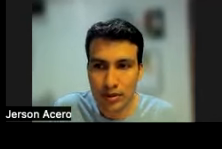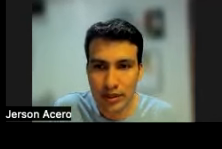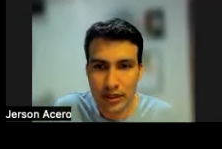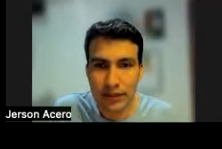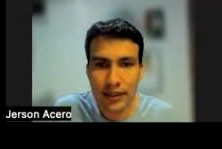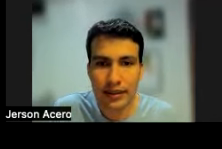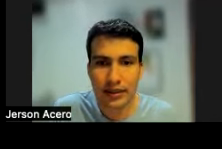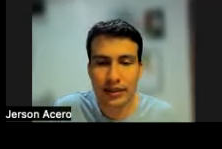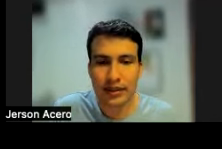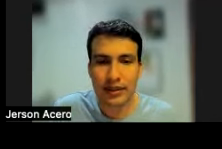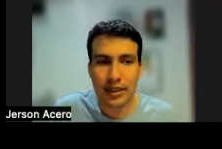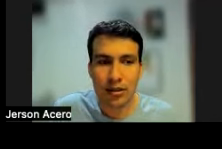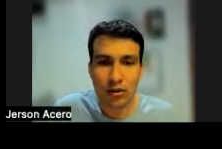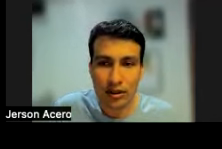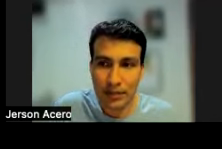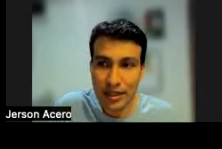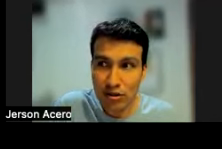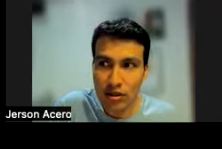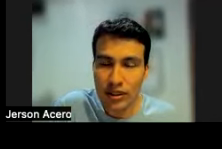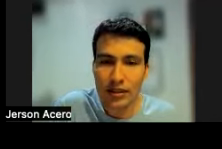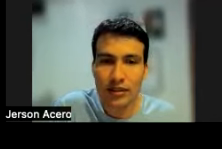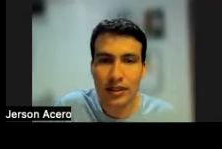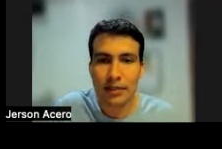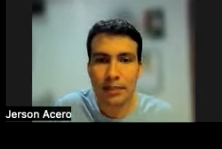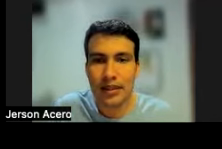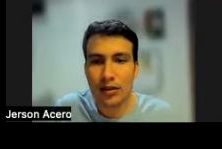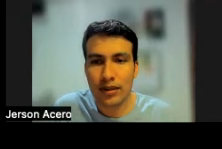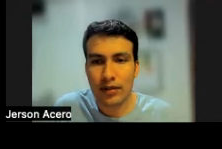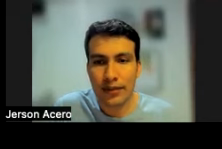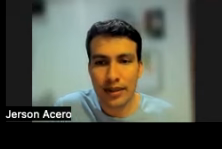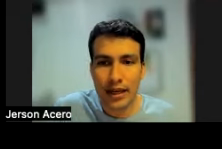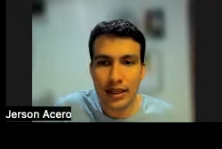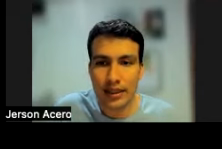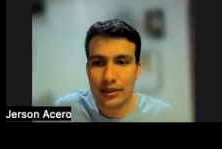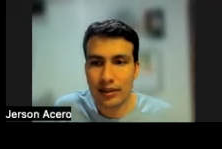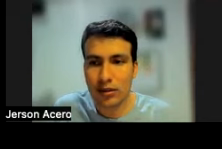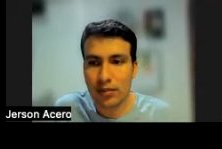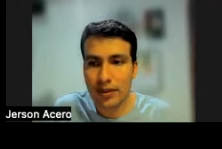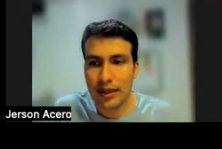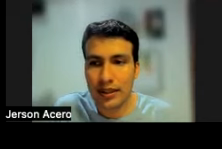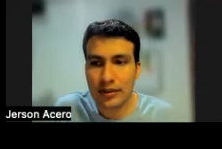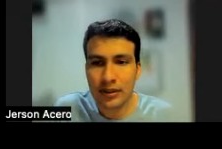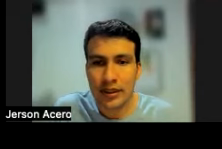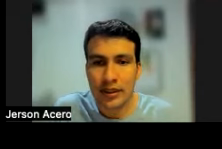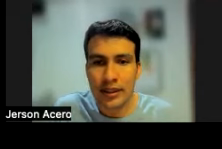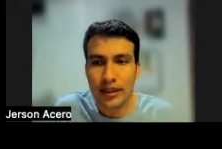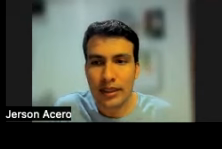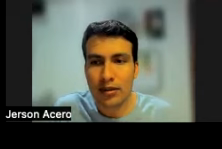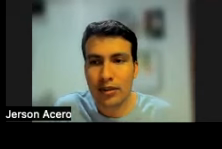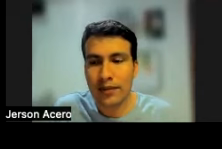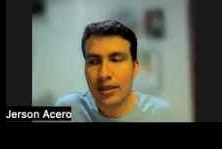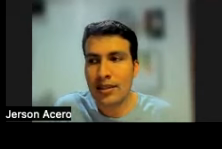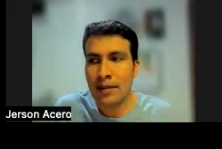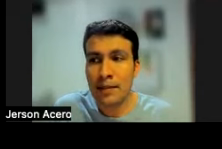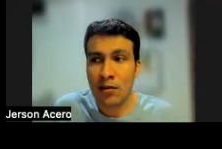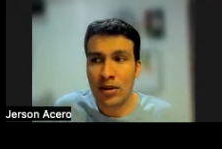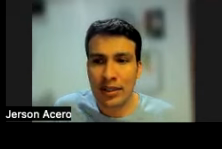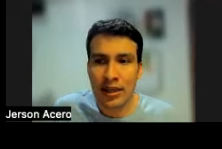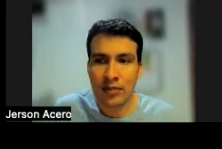autopresentación positiva. De hecho, menciona, ¿no?, que respeta al gobierno federal, al sector privado, con el